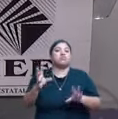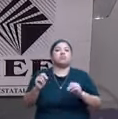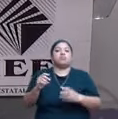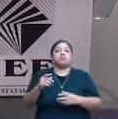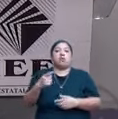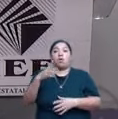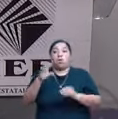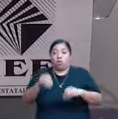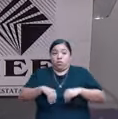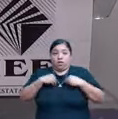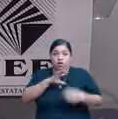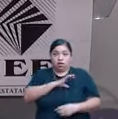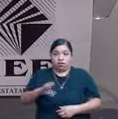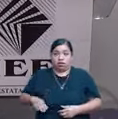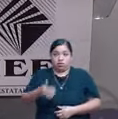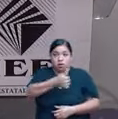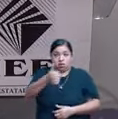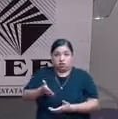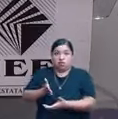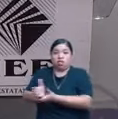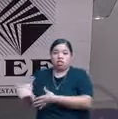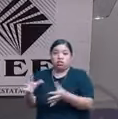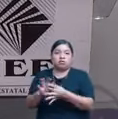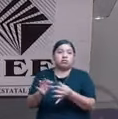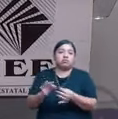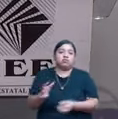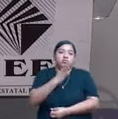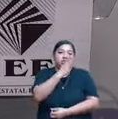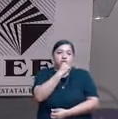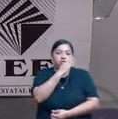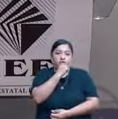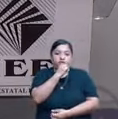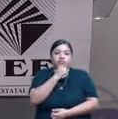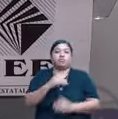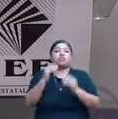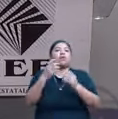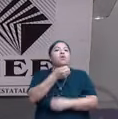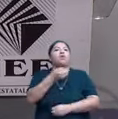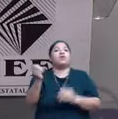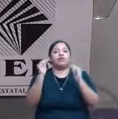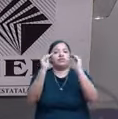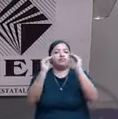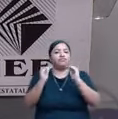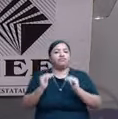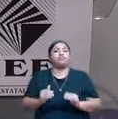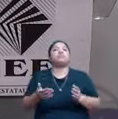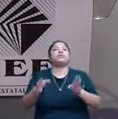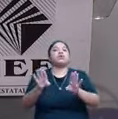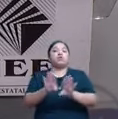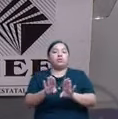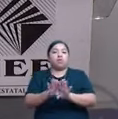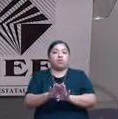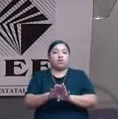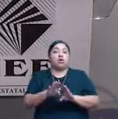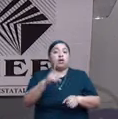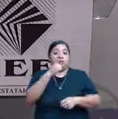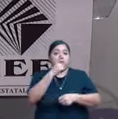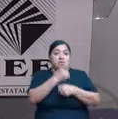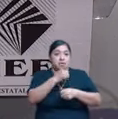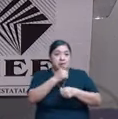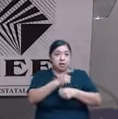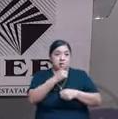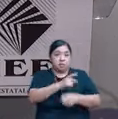privada de las candidaturas. Por el orden de intervención en los bloques subsecuentes, se realizará un corrimiento de tal forma que la